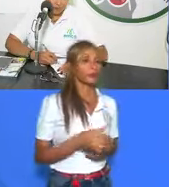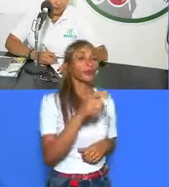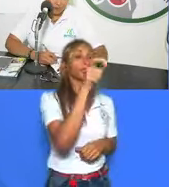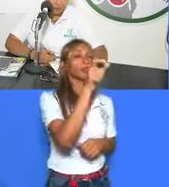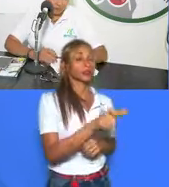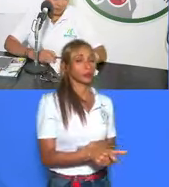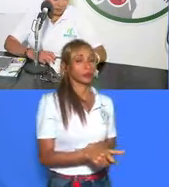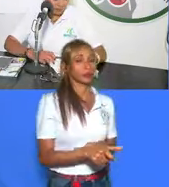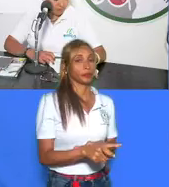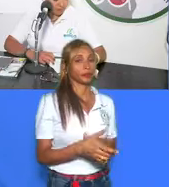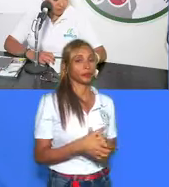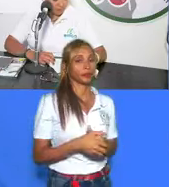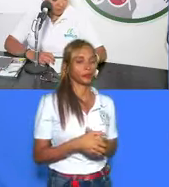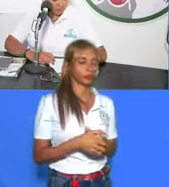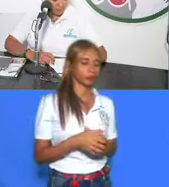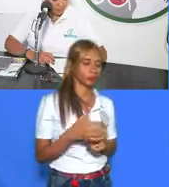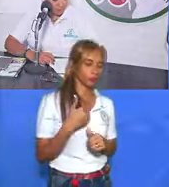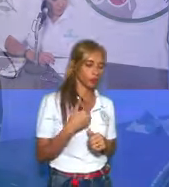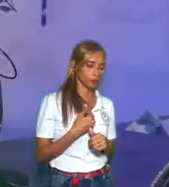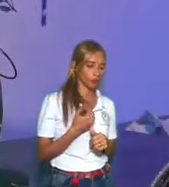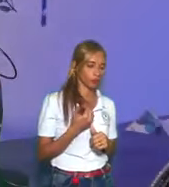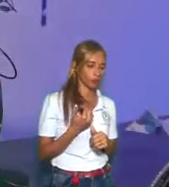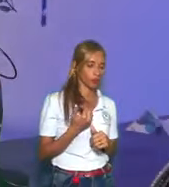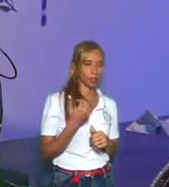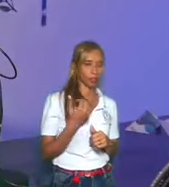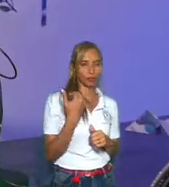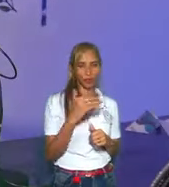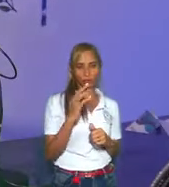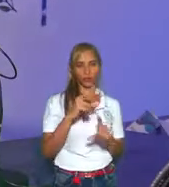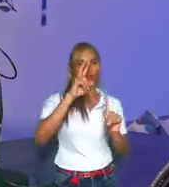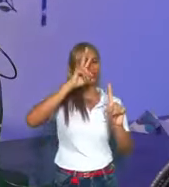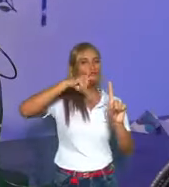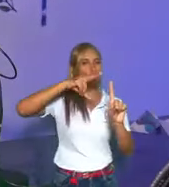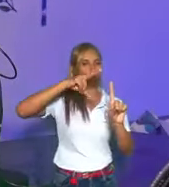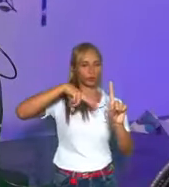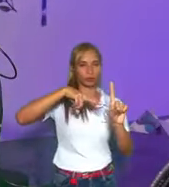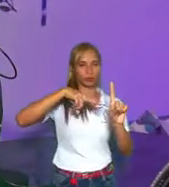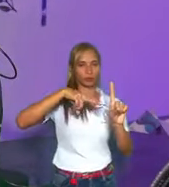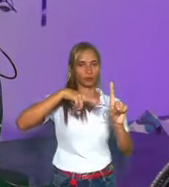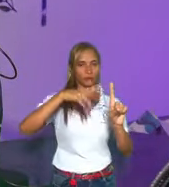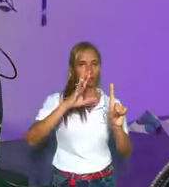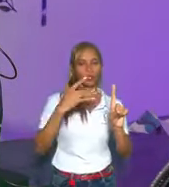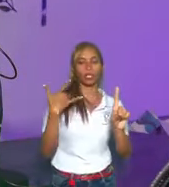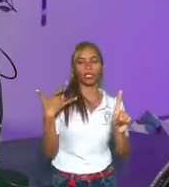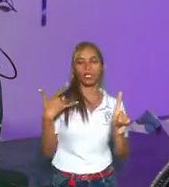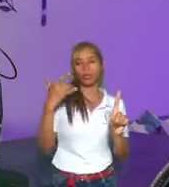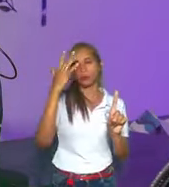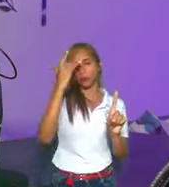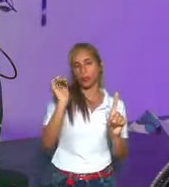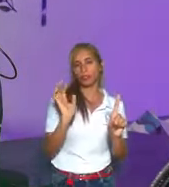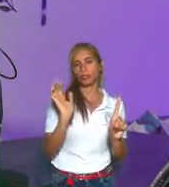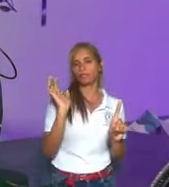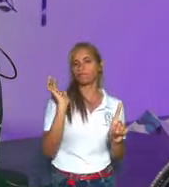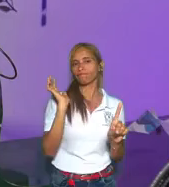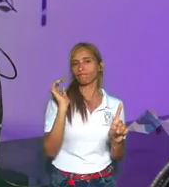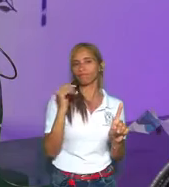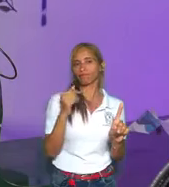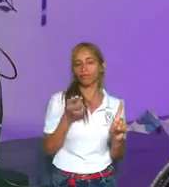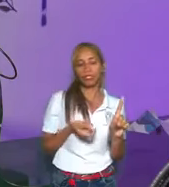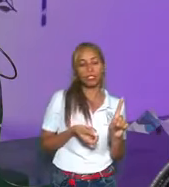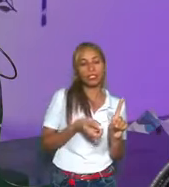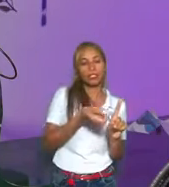un usuario que ya tiene una edad de mora de dos meses y fue precisamente porque se acerca la fecha de la